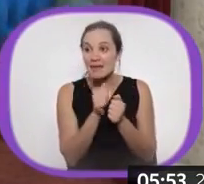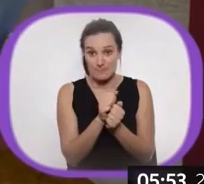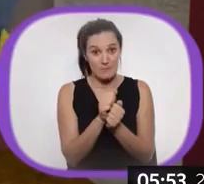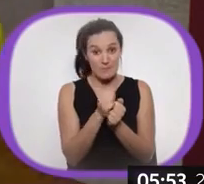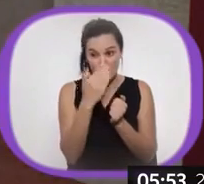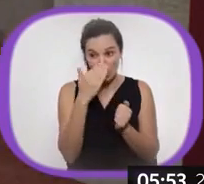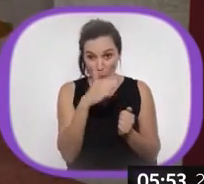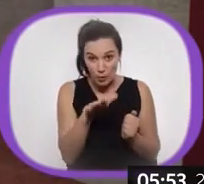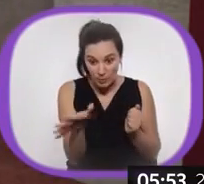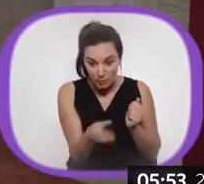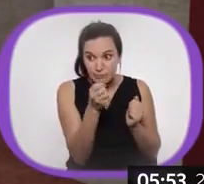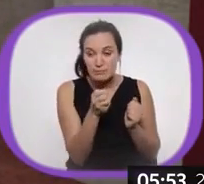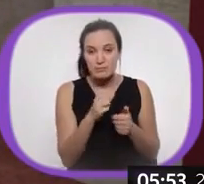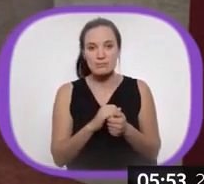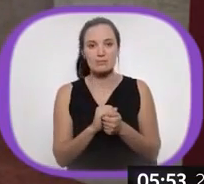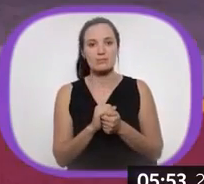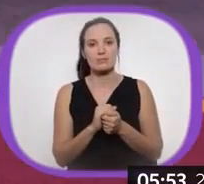última!